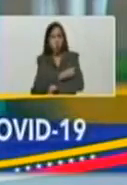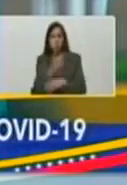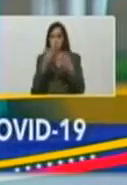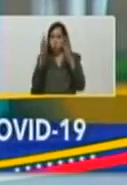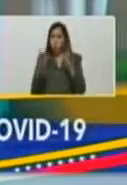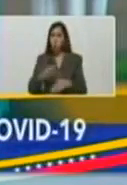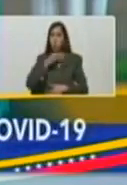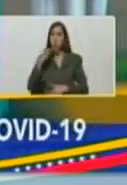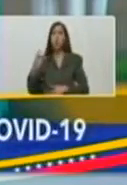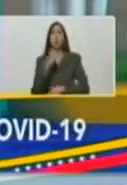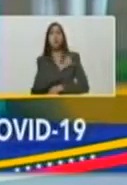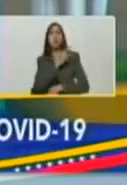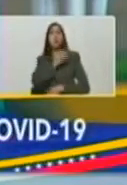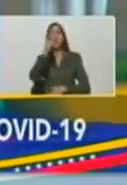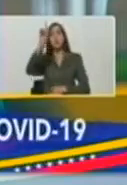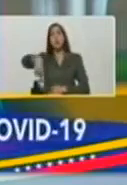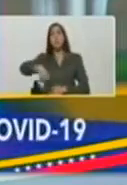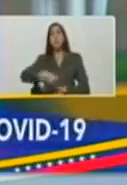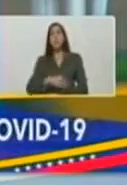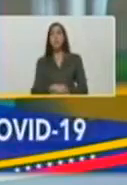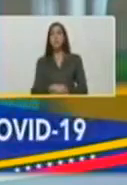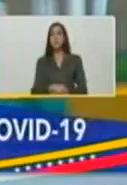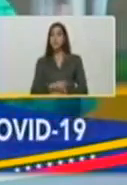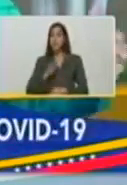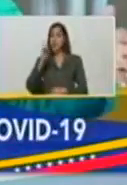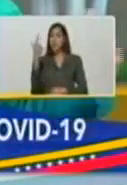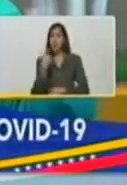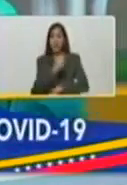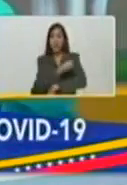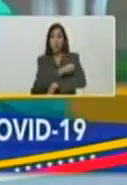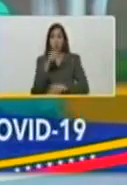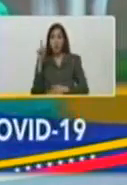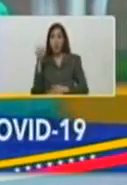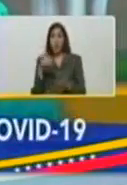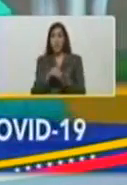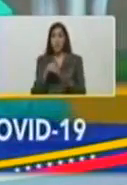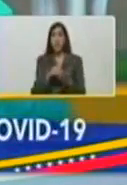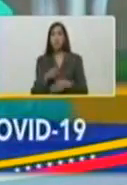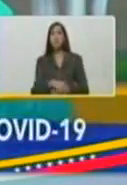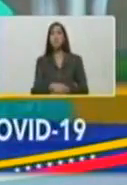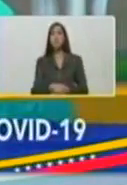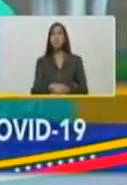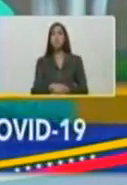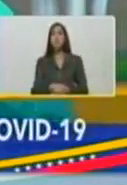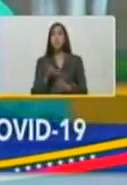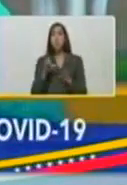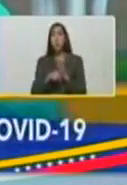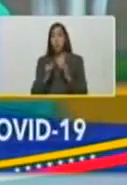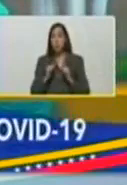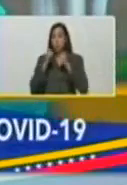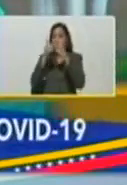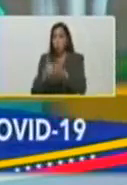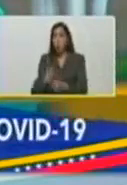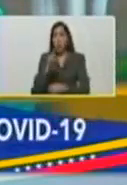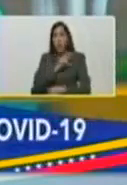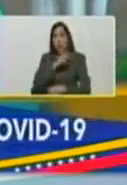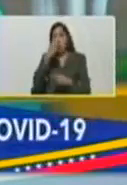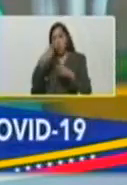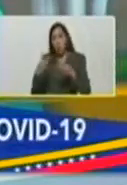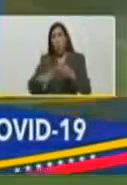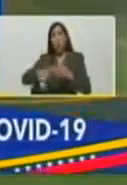de las universidades con esta primera vacunación. Y luego empezaremos en enero en un plan